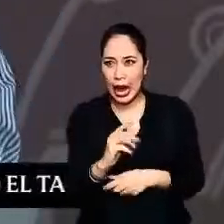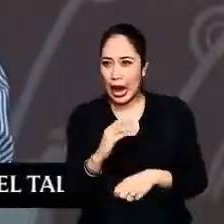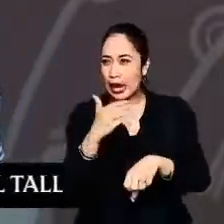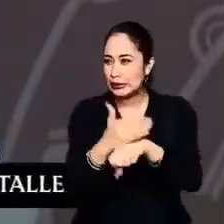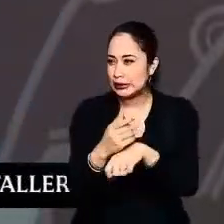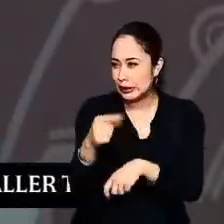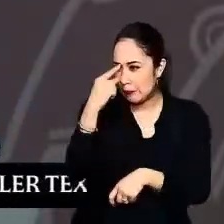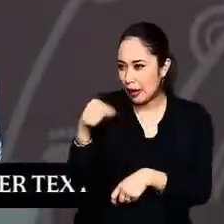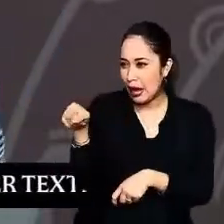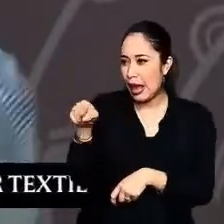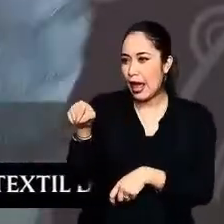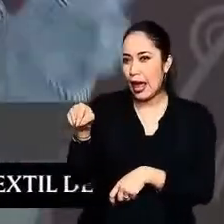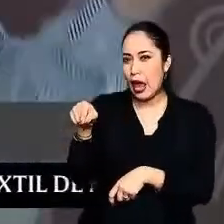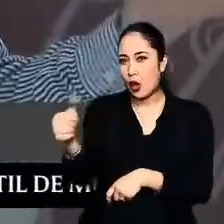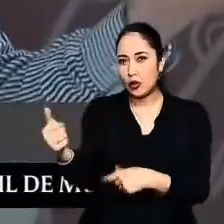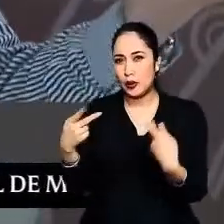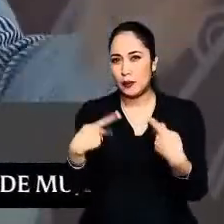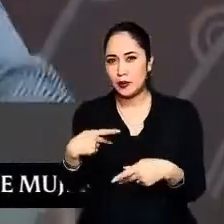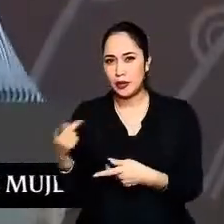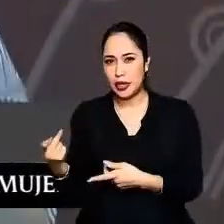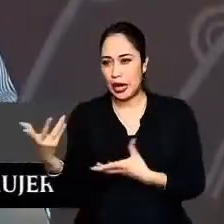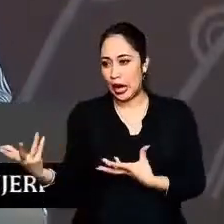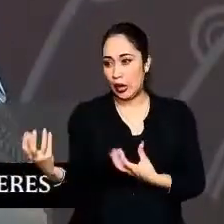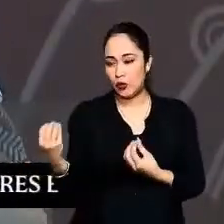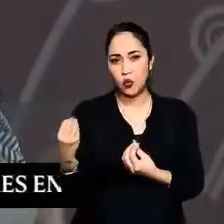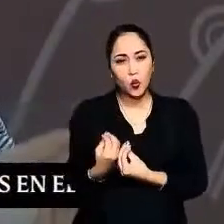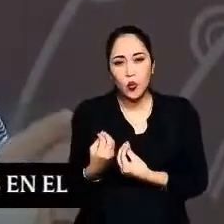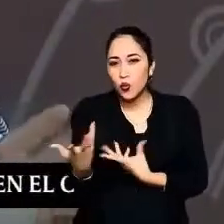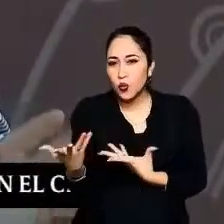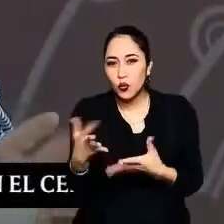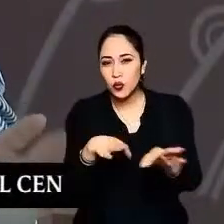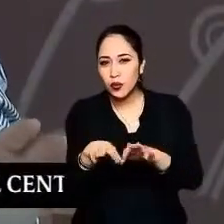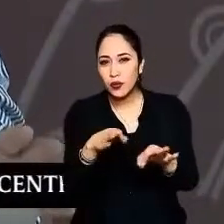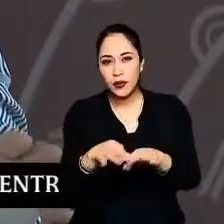aquí del confort de la vida